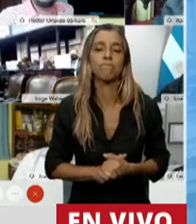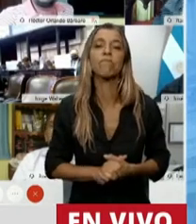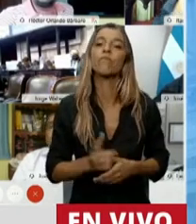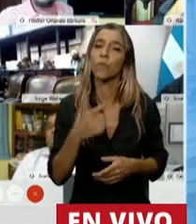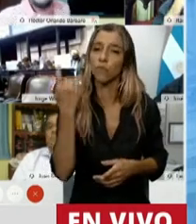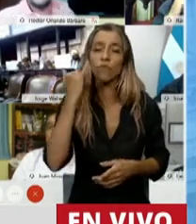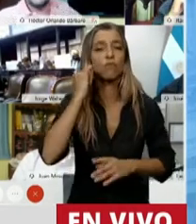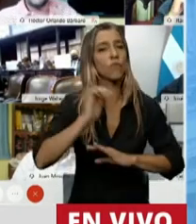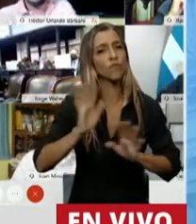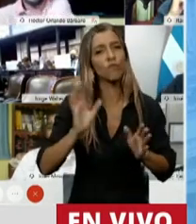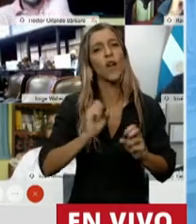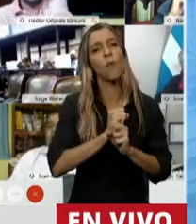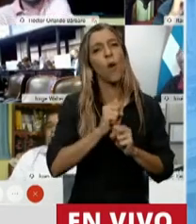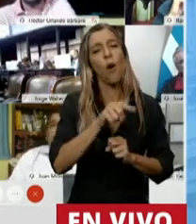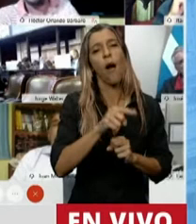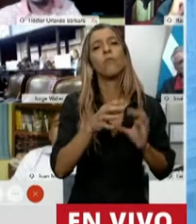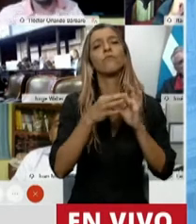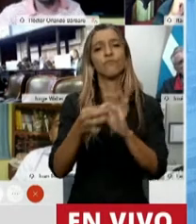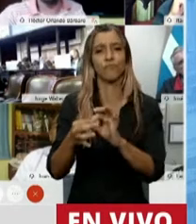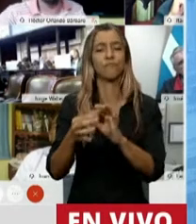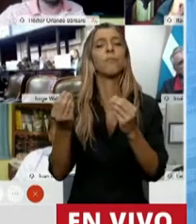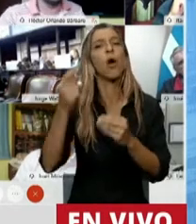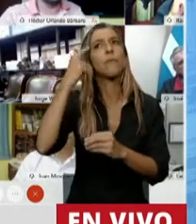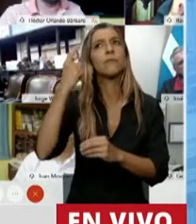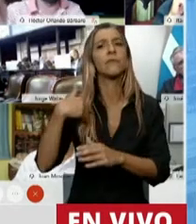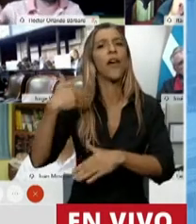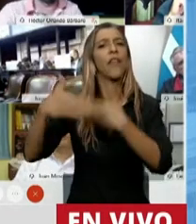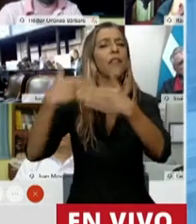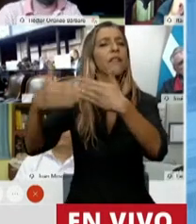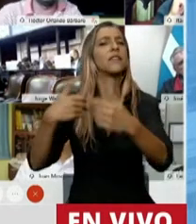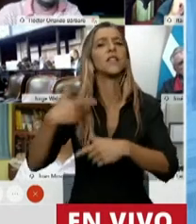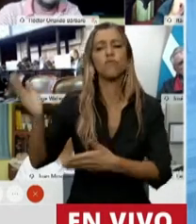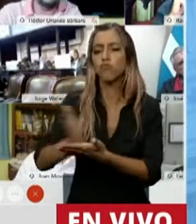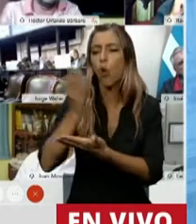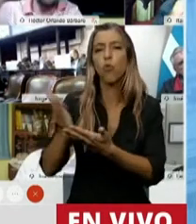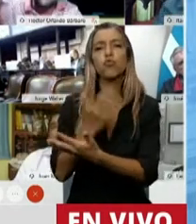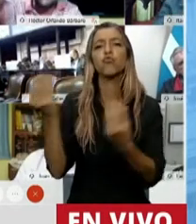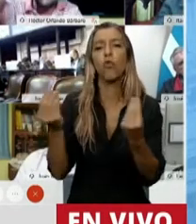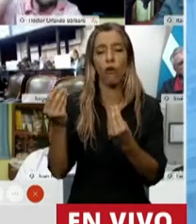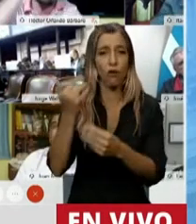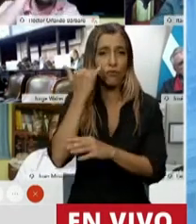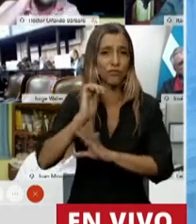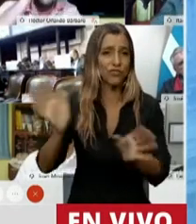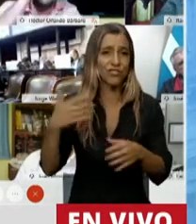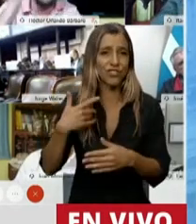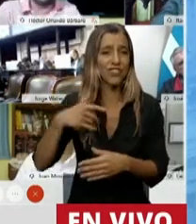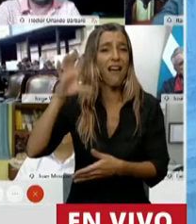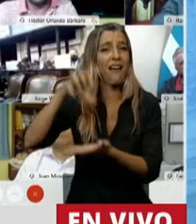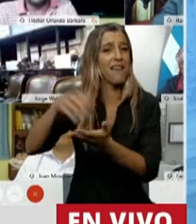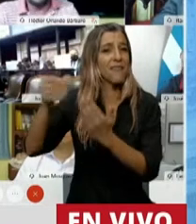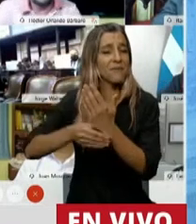del Ministerio de Desarrollo Productivo ha aumentado los recursos con respecto al